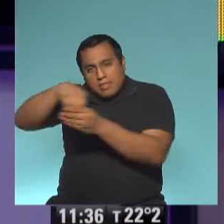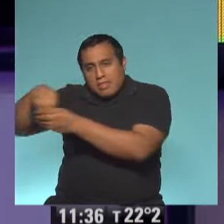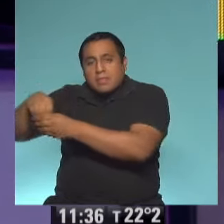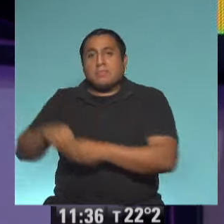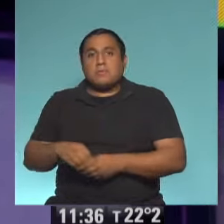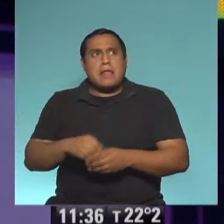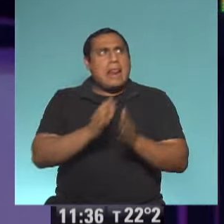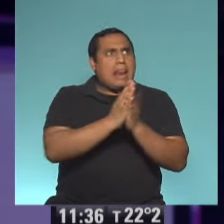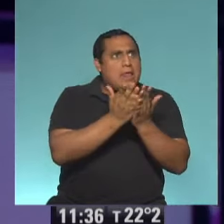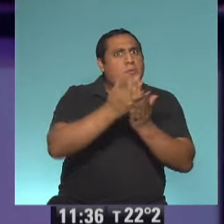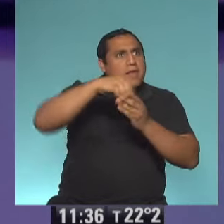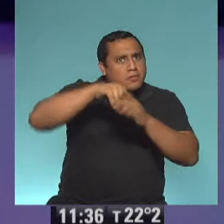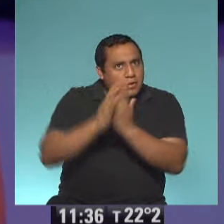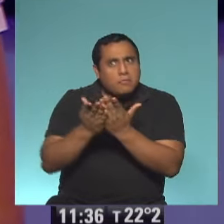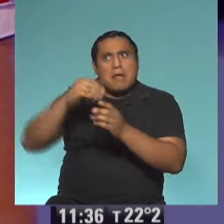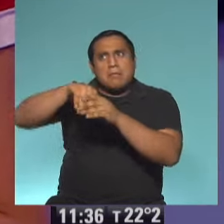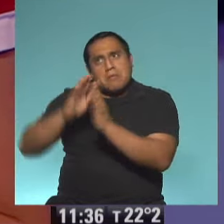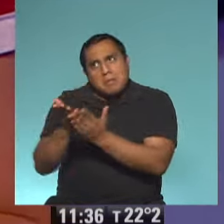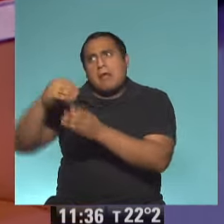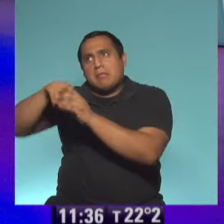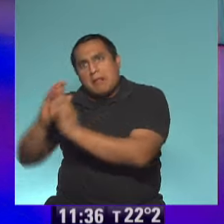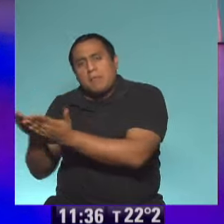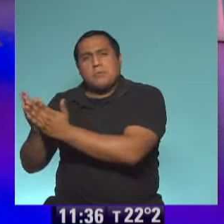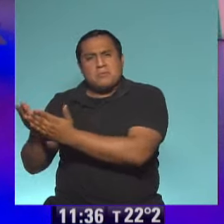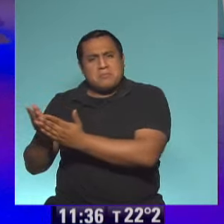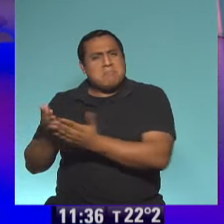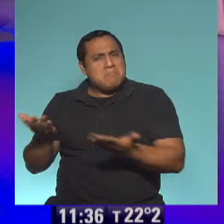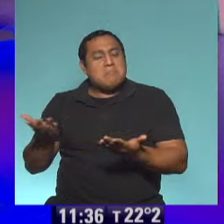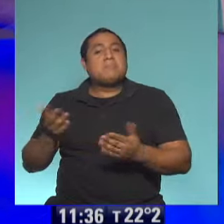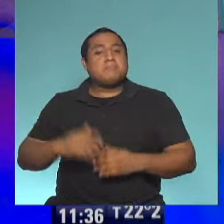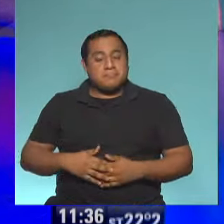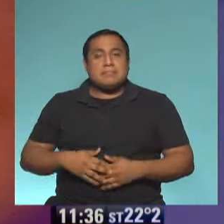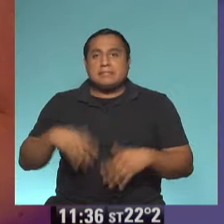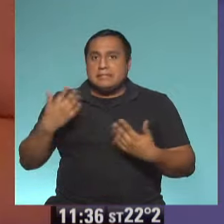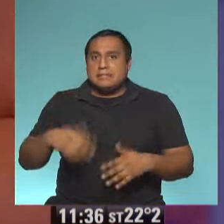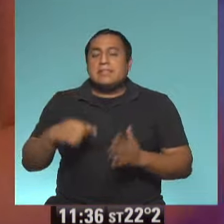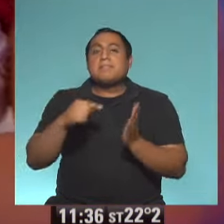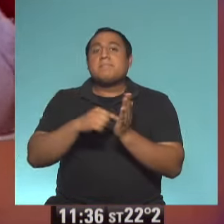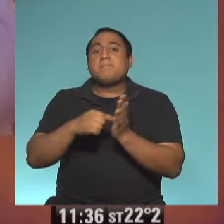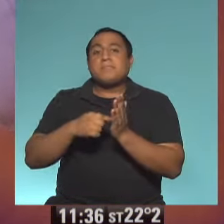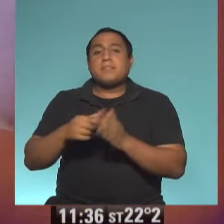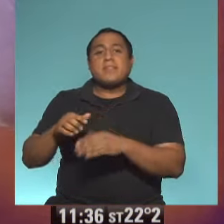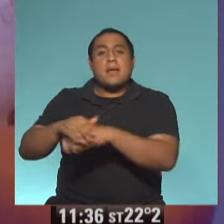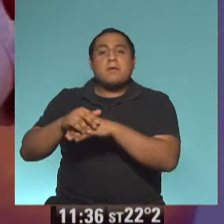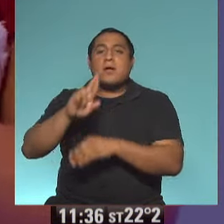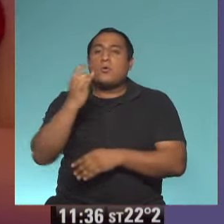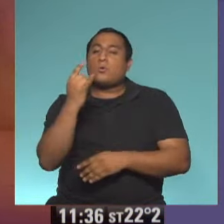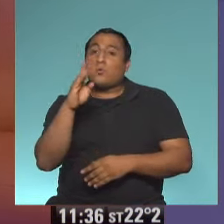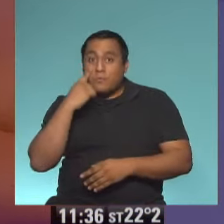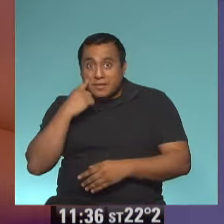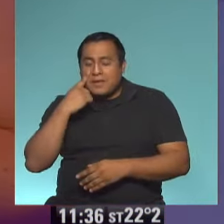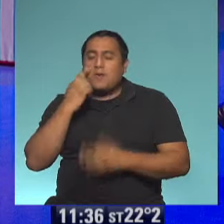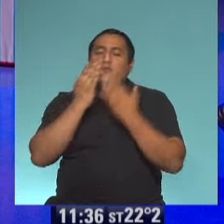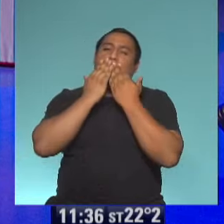en el libro? El libro en el libro en el libro. Una recomendación de nuestra amiga Rubí. Beso grande a